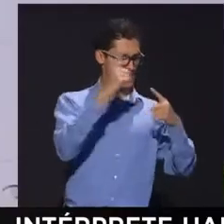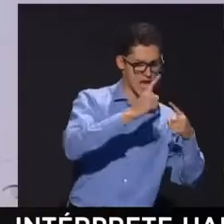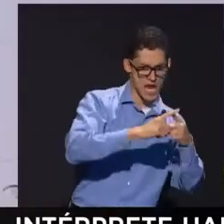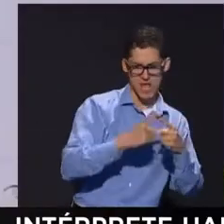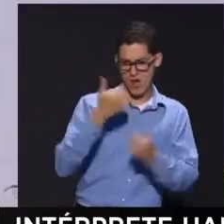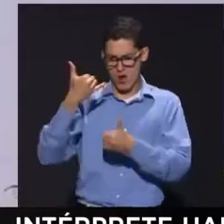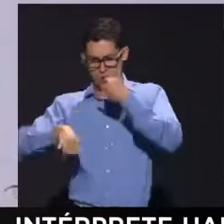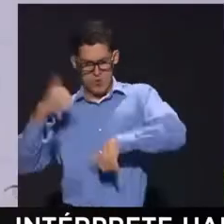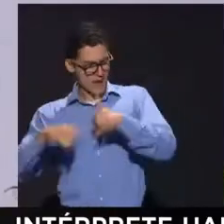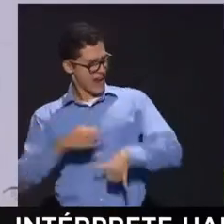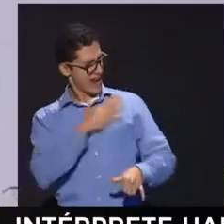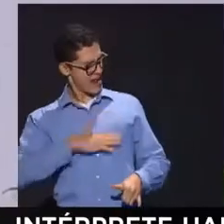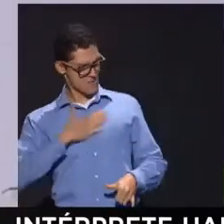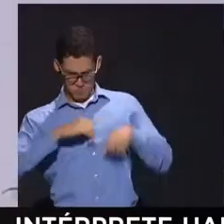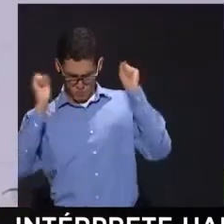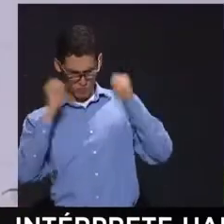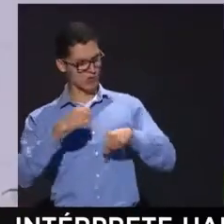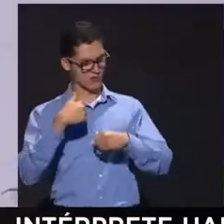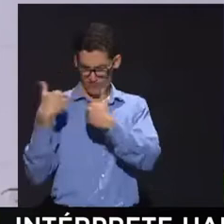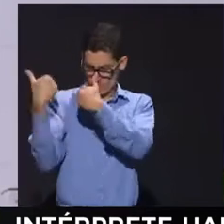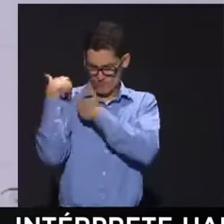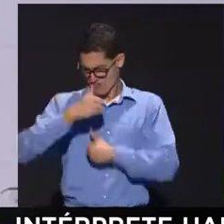la tarea. Tranquilo, papá, tranquilo.